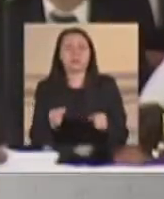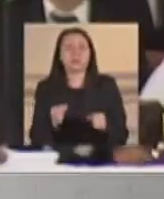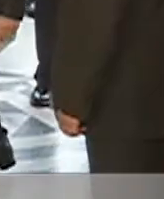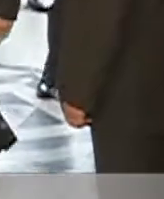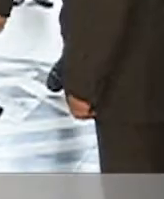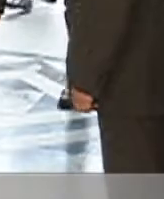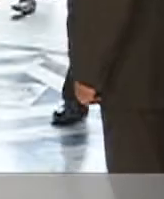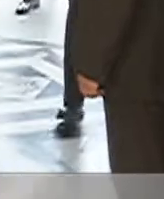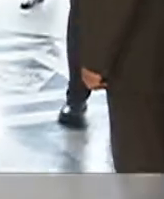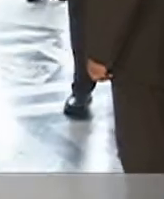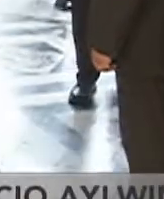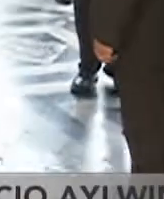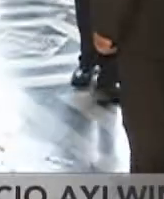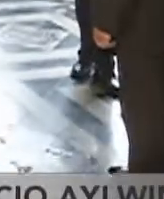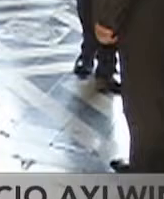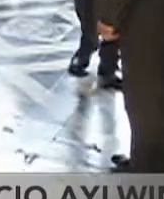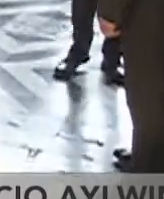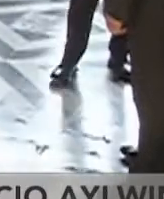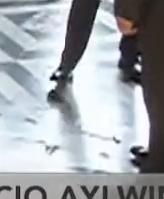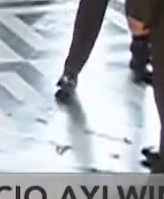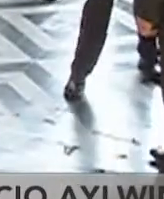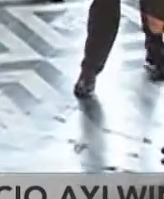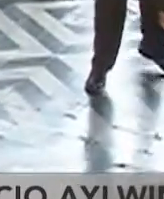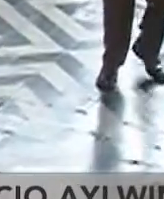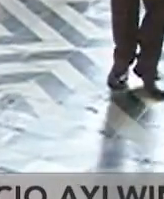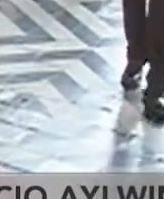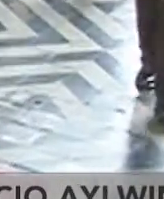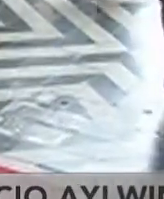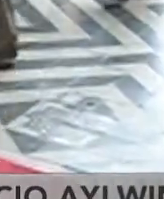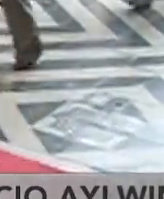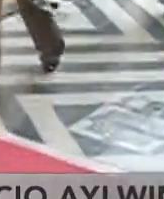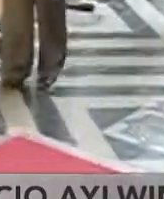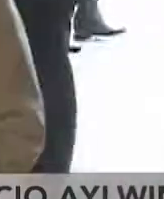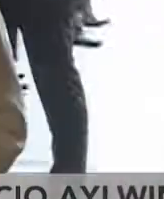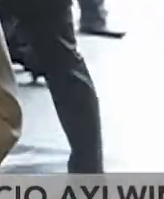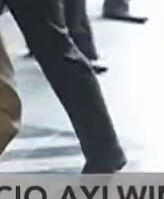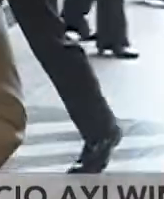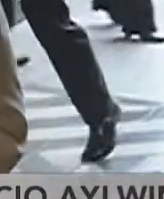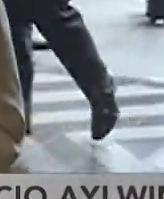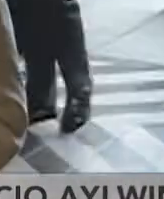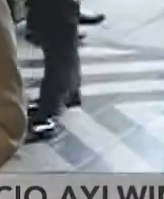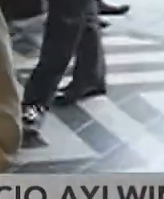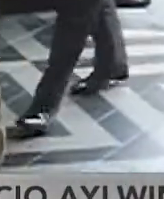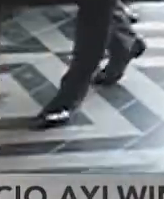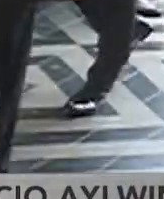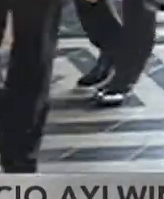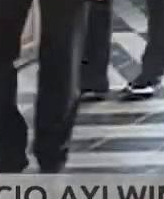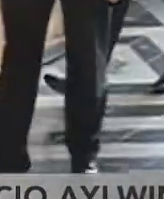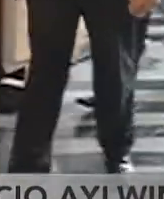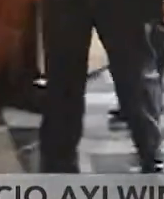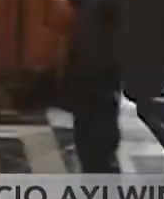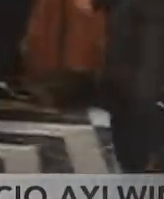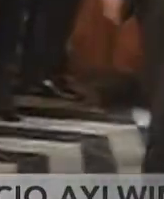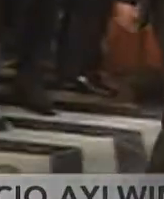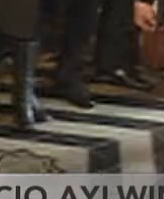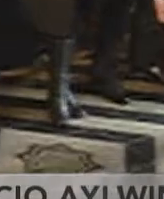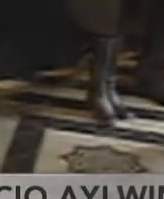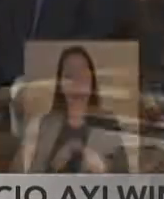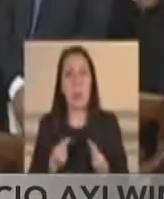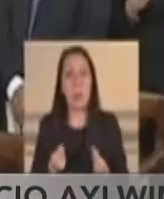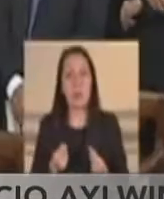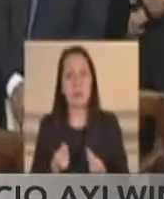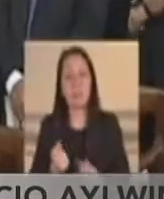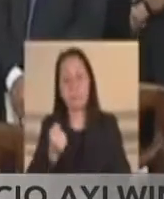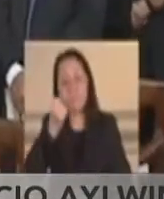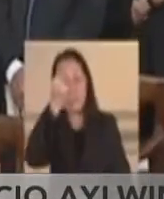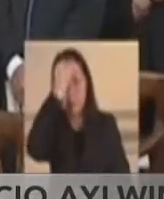otros. Los expresidentes que también asistieron a la ceremonia señalaron que esperan que el mensaje de unidad de Patricio